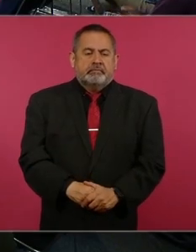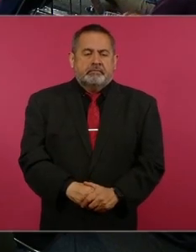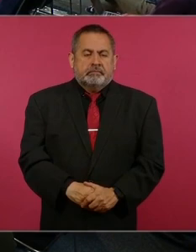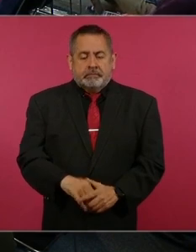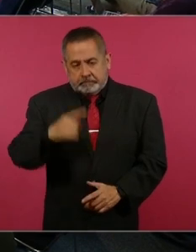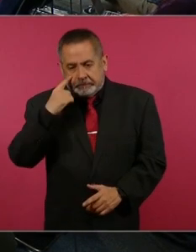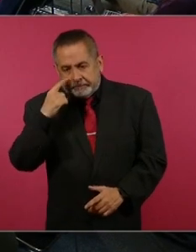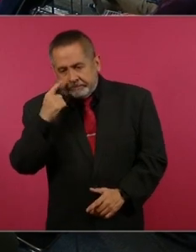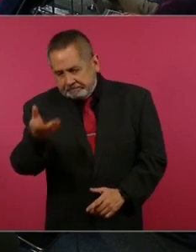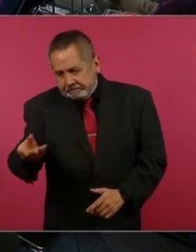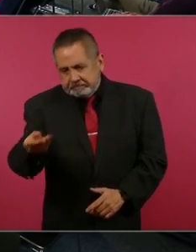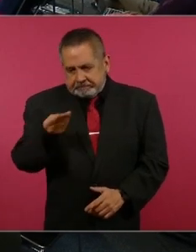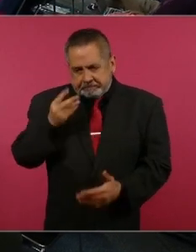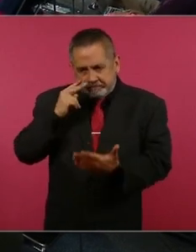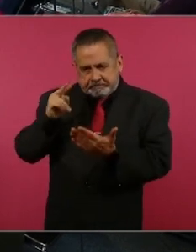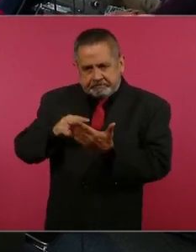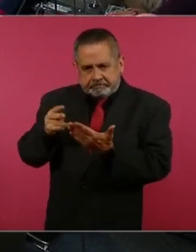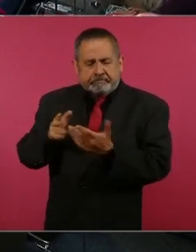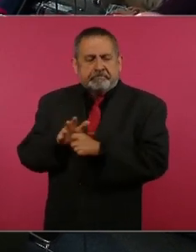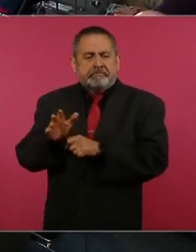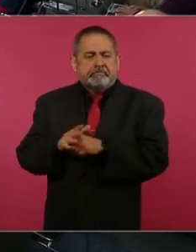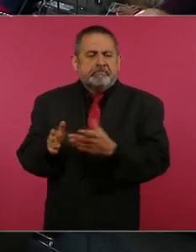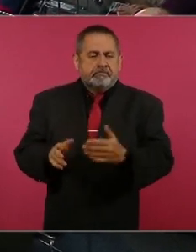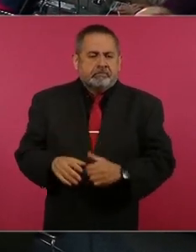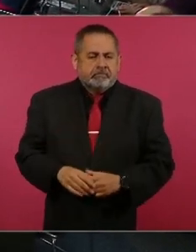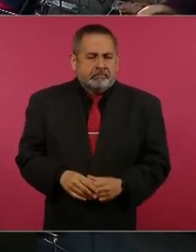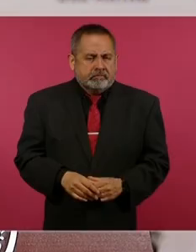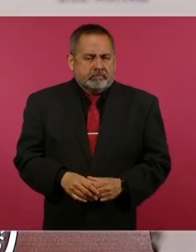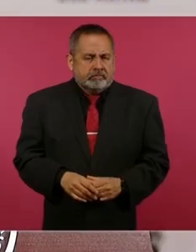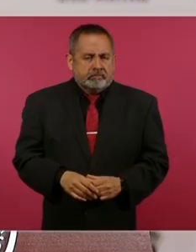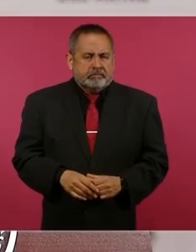Hay que ver qué nos